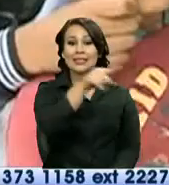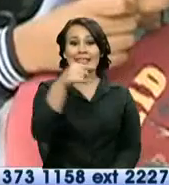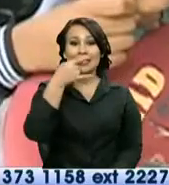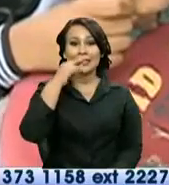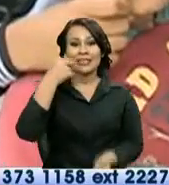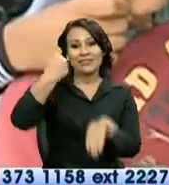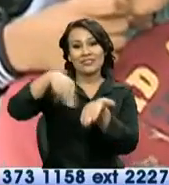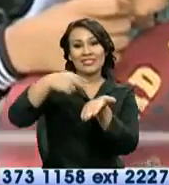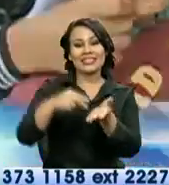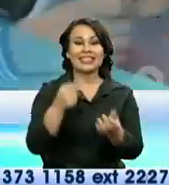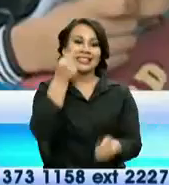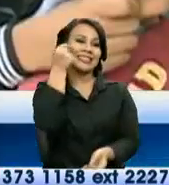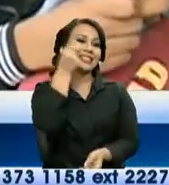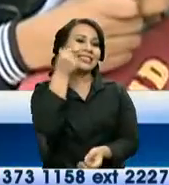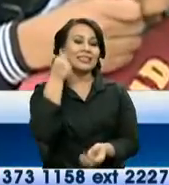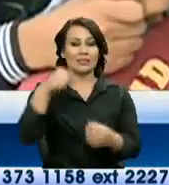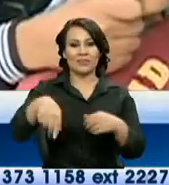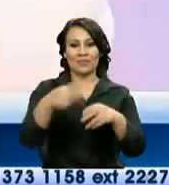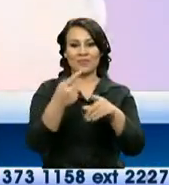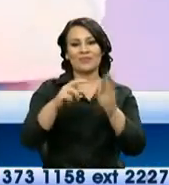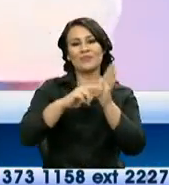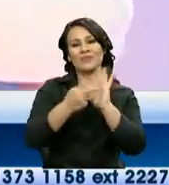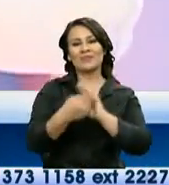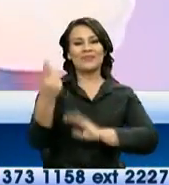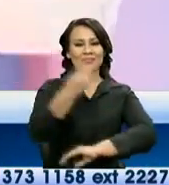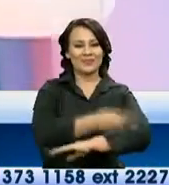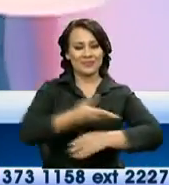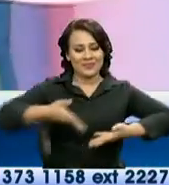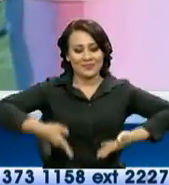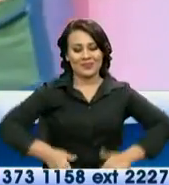festejos es celebrar el nacimiento del niño Jesús, que